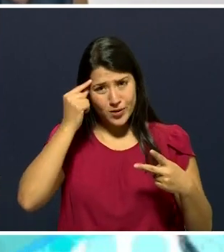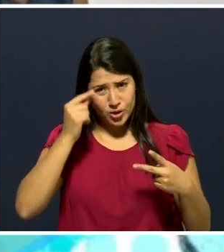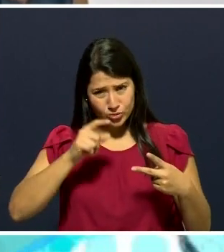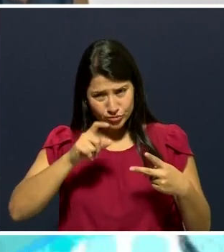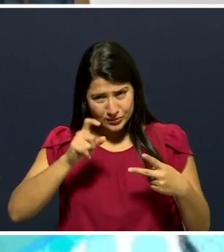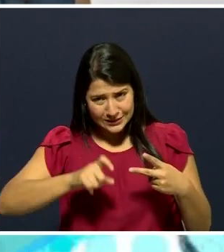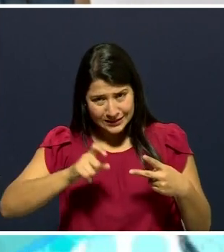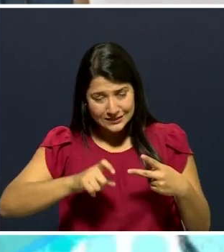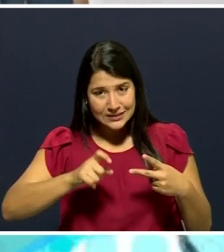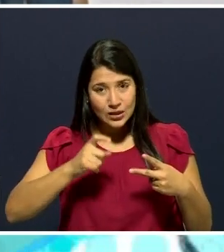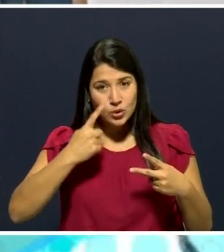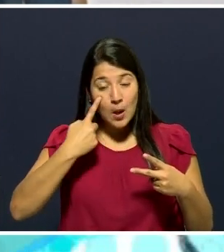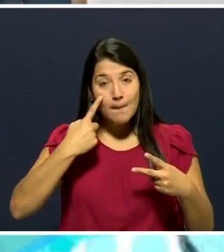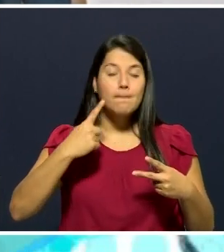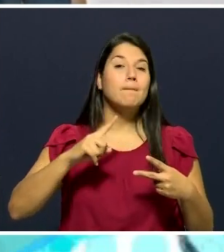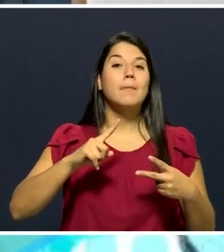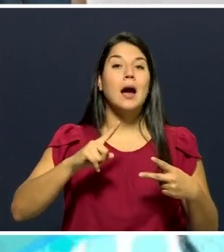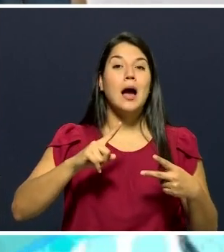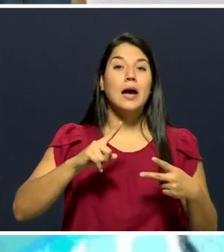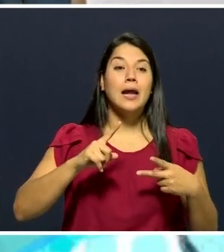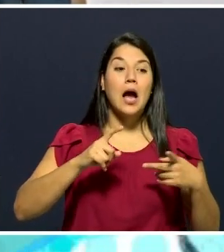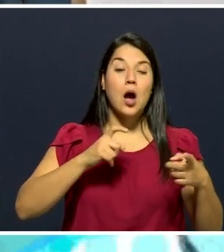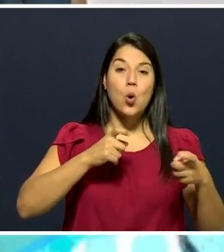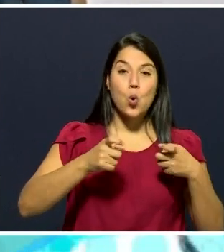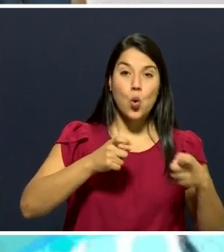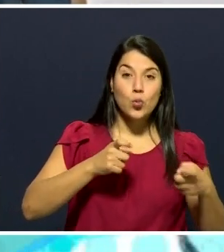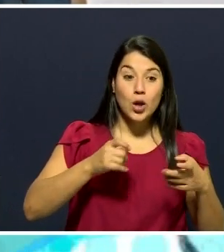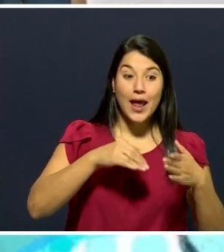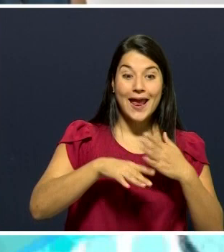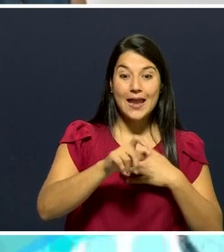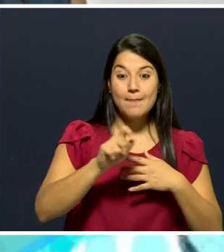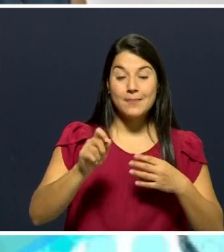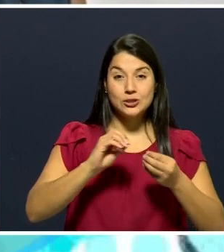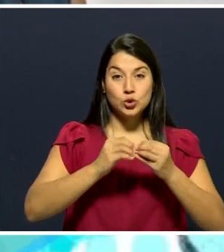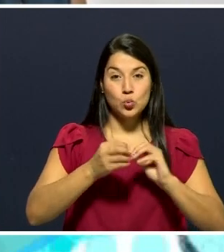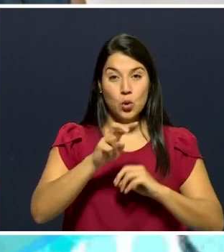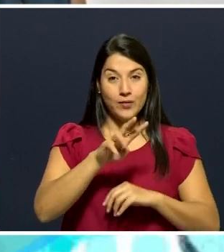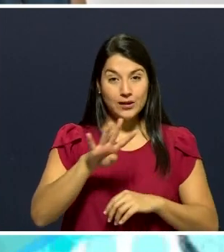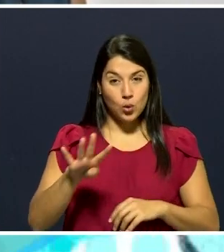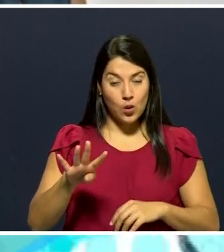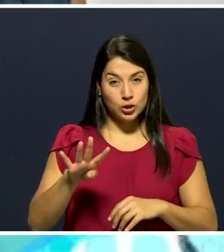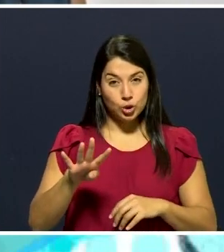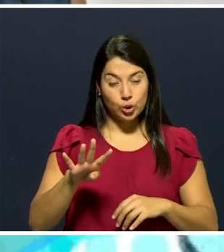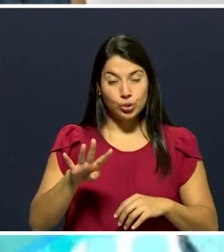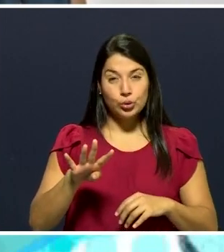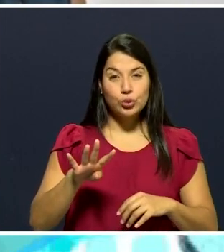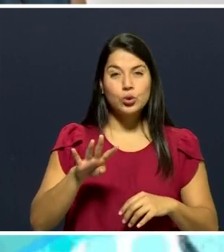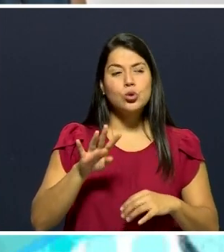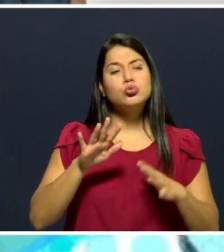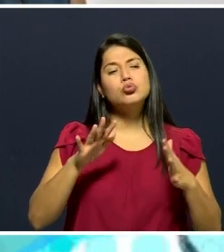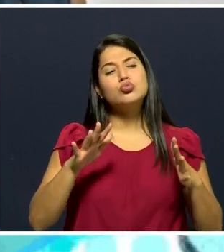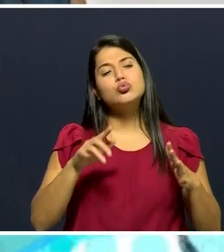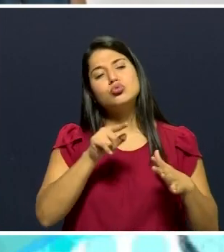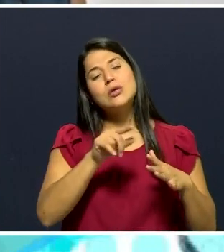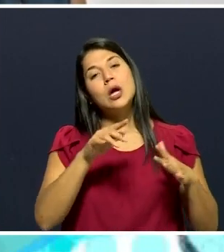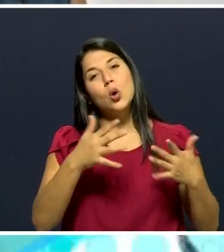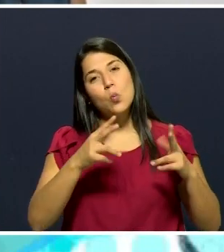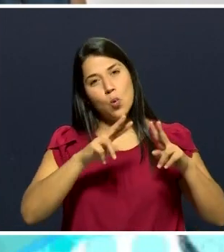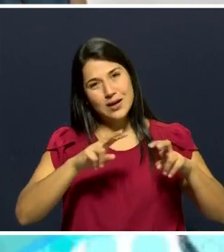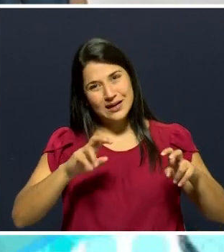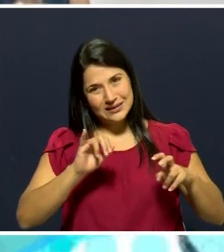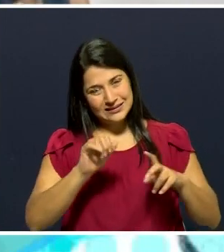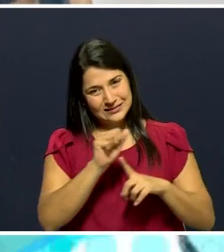una administración en el mes 24 de gobierno. ¿Cómo analiza esta coyuntura política y este